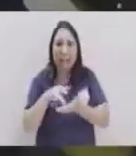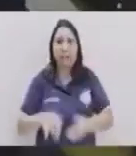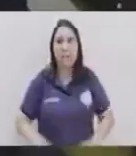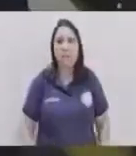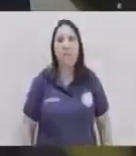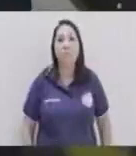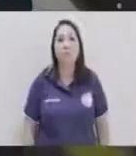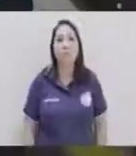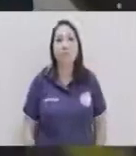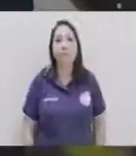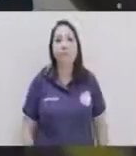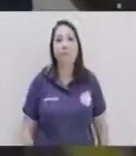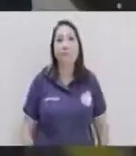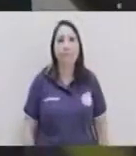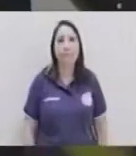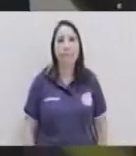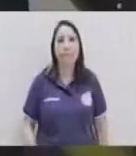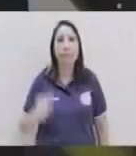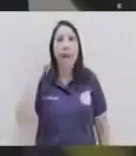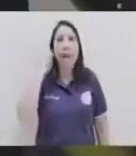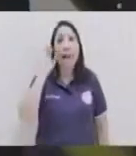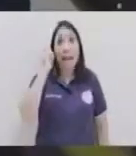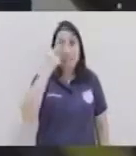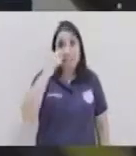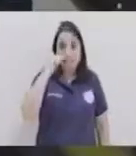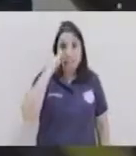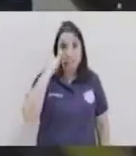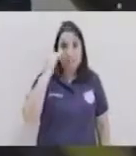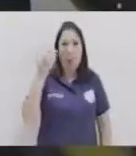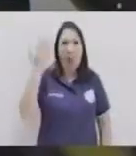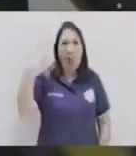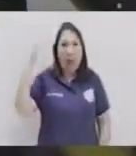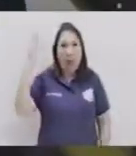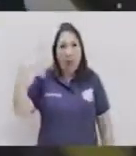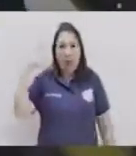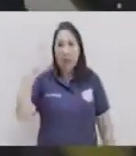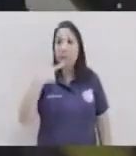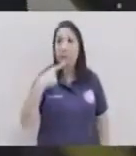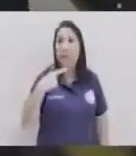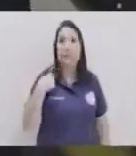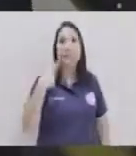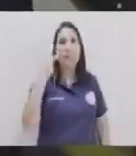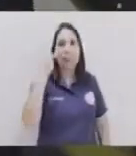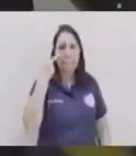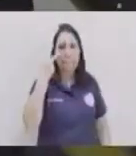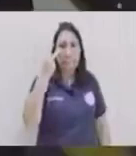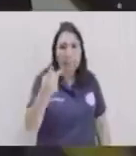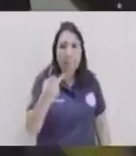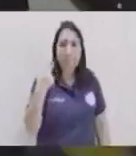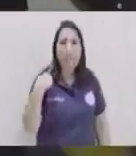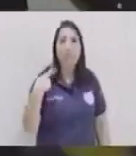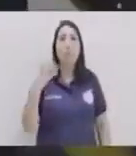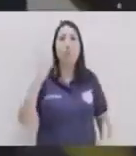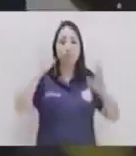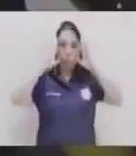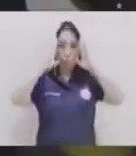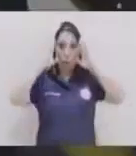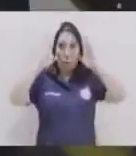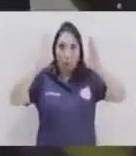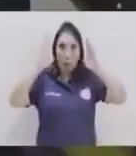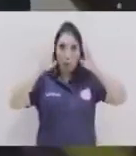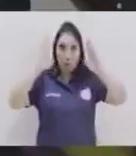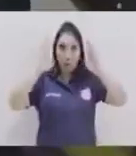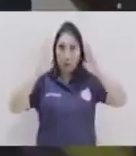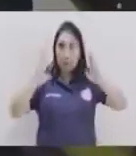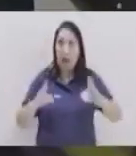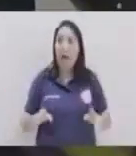Entonces, en anteriores años se tenía una visión que debíamos concentrarnos en